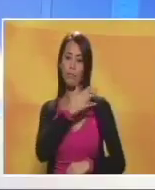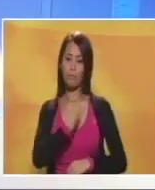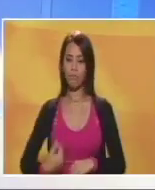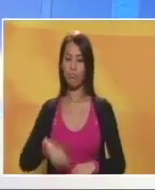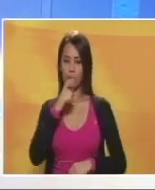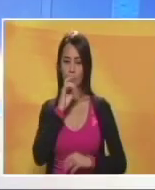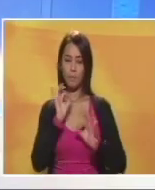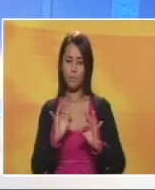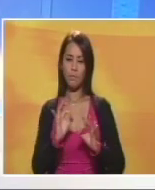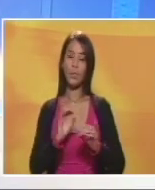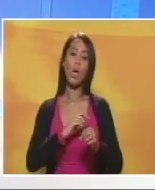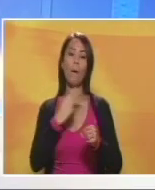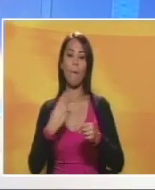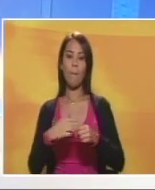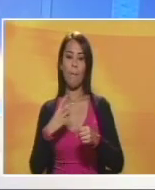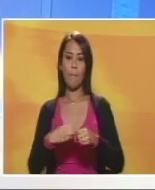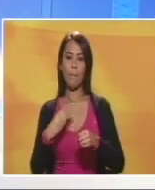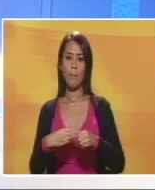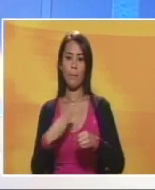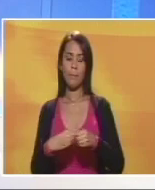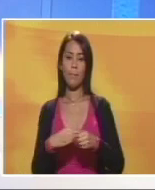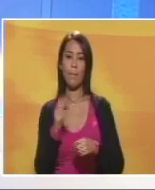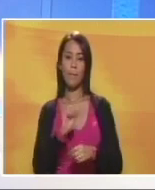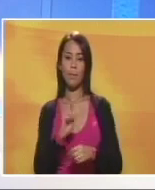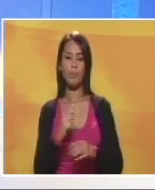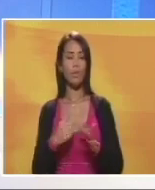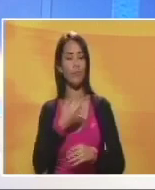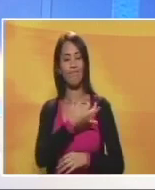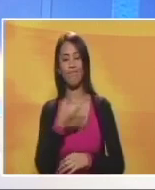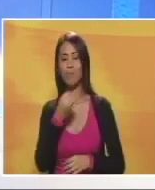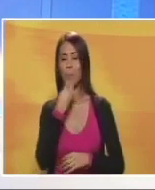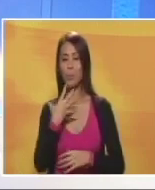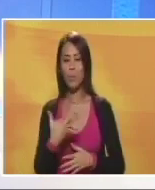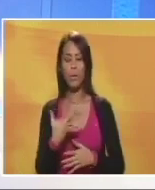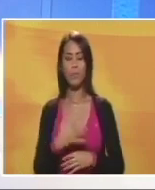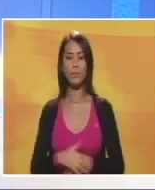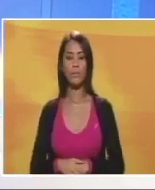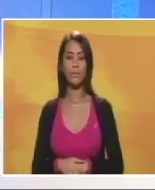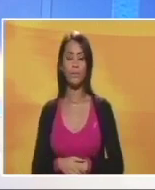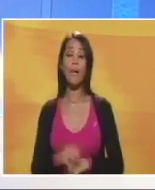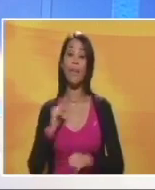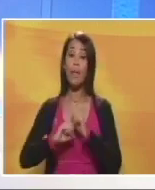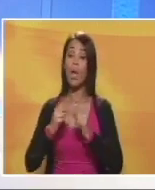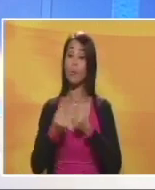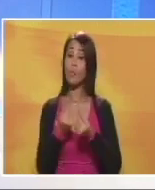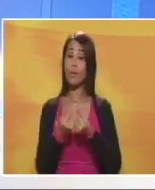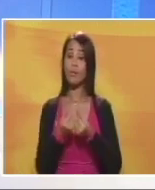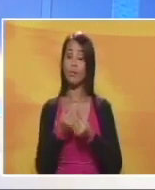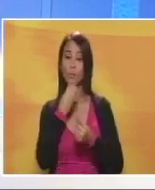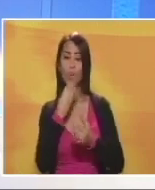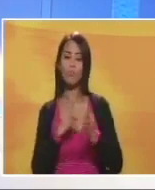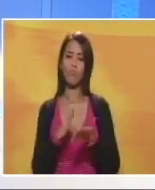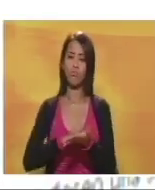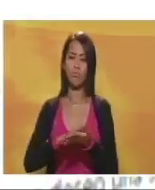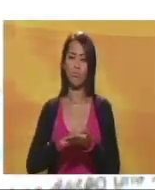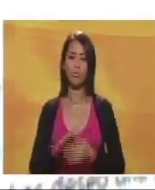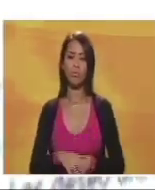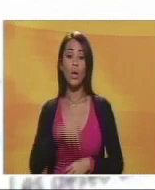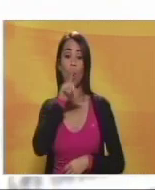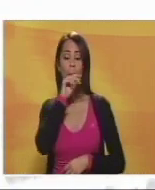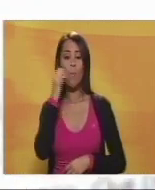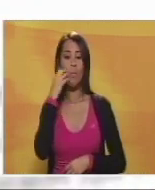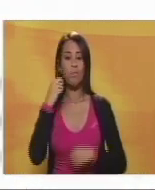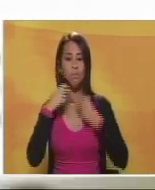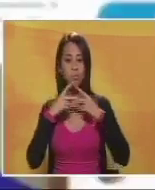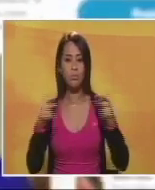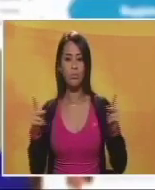aseguró que la criptomoneda venezolana, el Petro, es un éxito como instrumento de contraofensiva económica. A través de su cuenta en Twitter, el primer